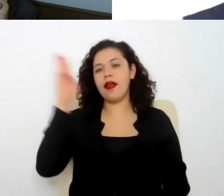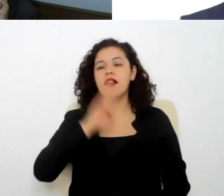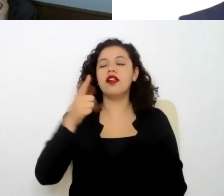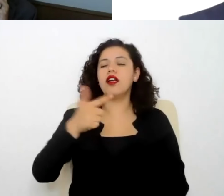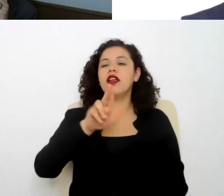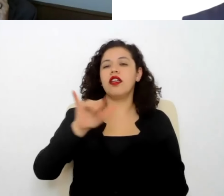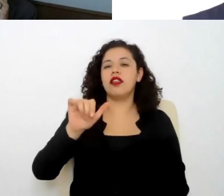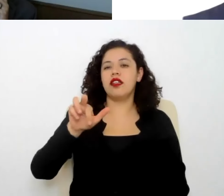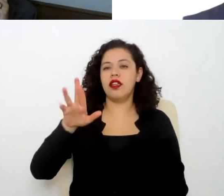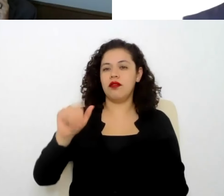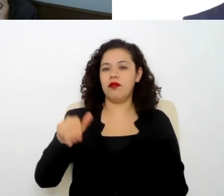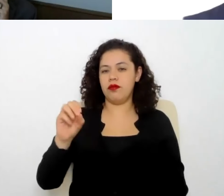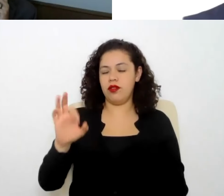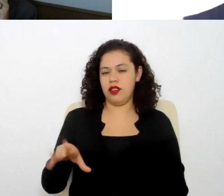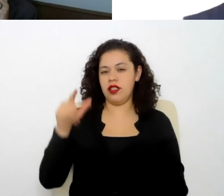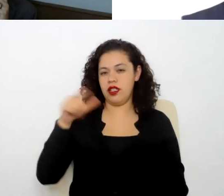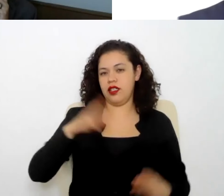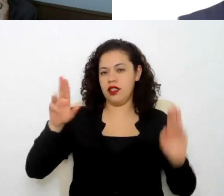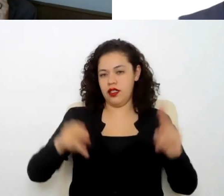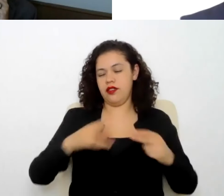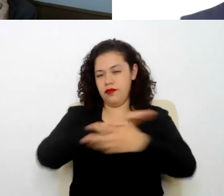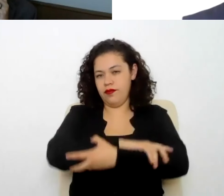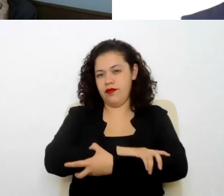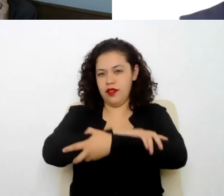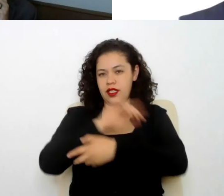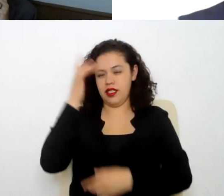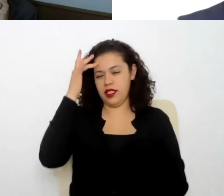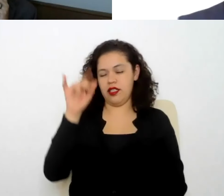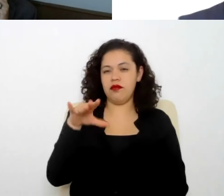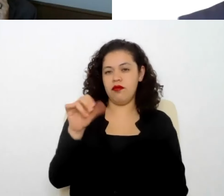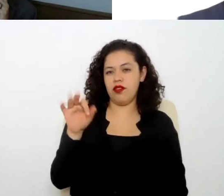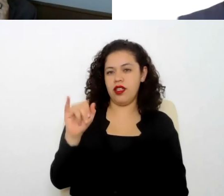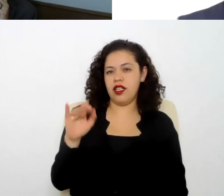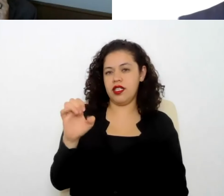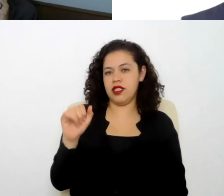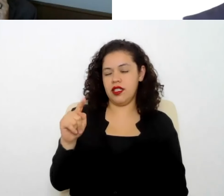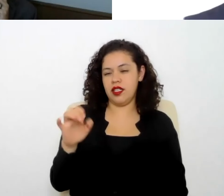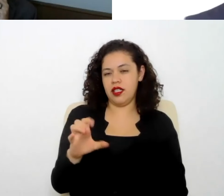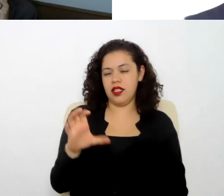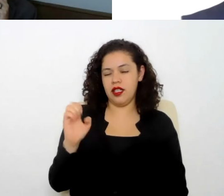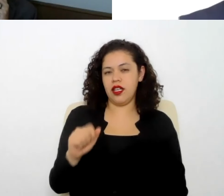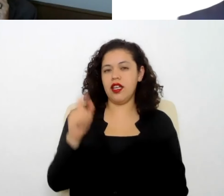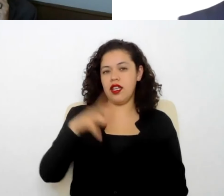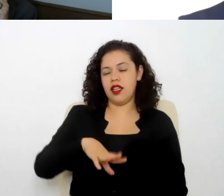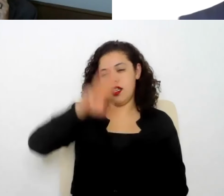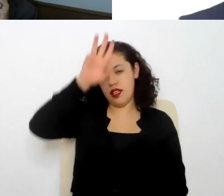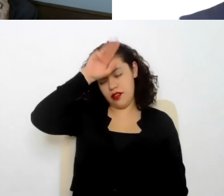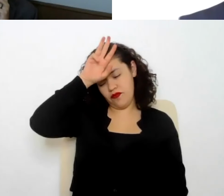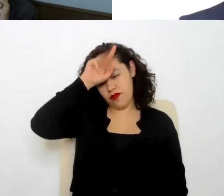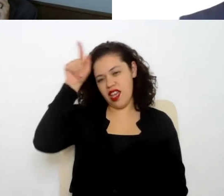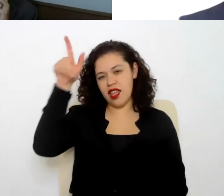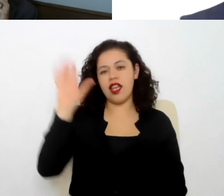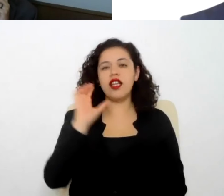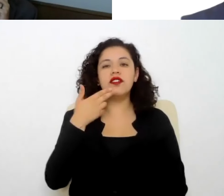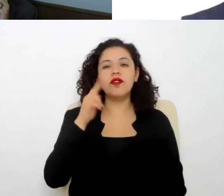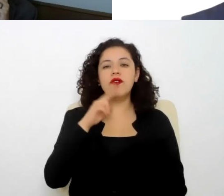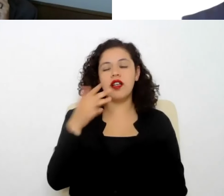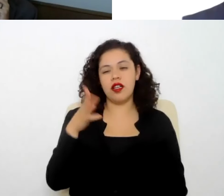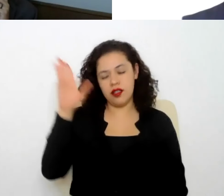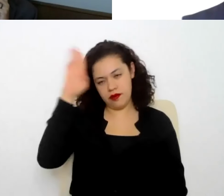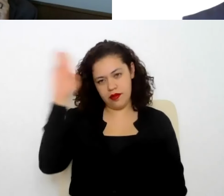Moreno. Él es socio de Santa Marina y Esteta y es egresado del Tecnológico de Monterrey, Campus Chihuahua. Cuenta con una maestría en Derecho